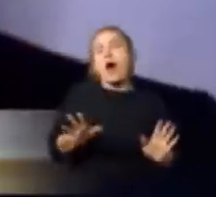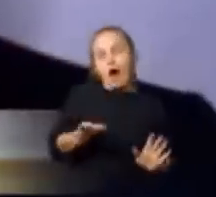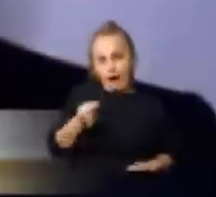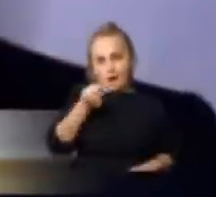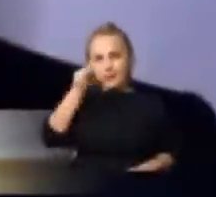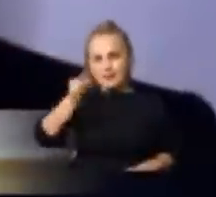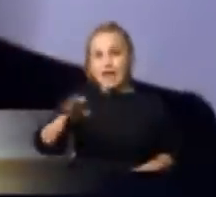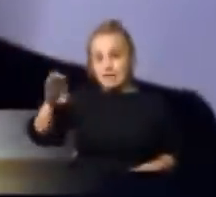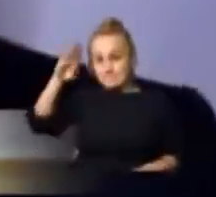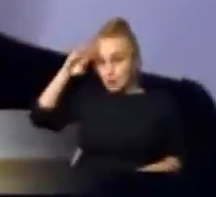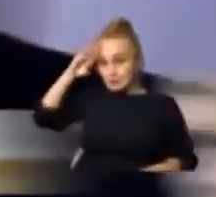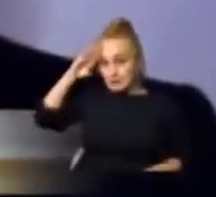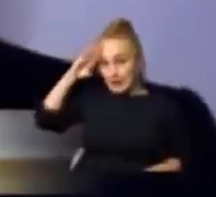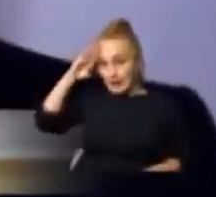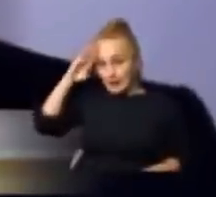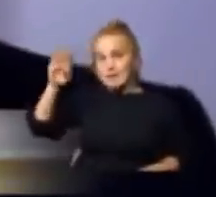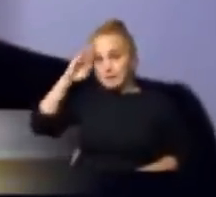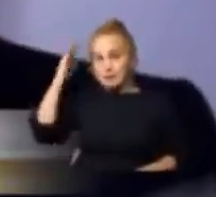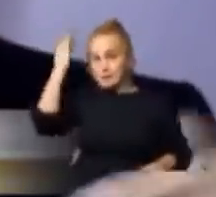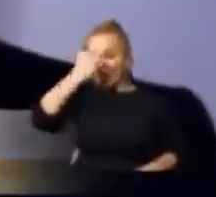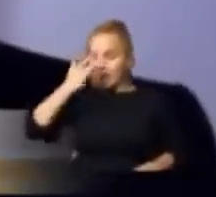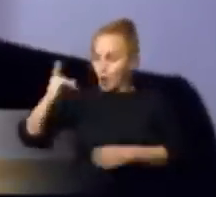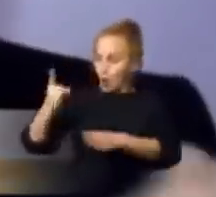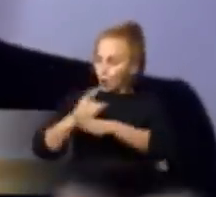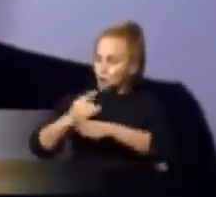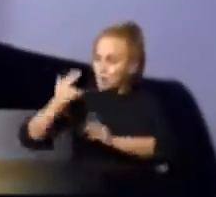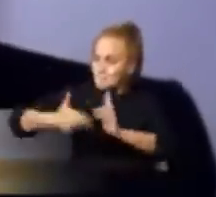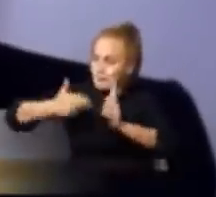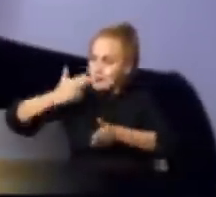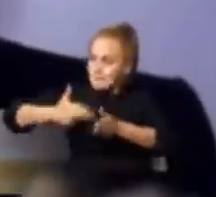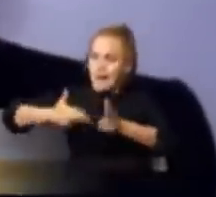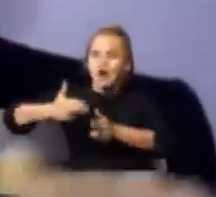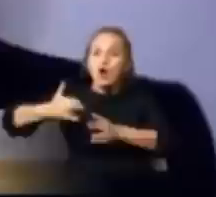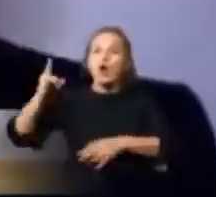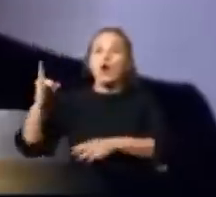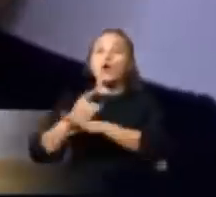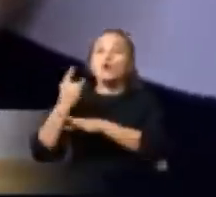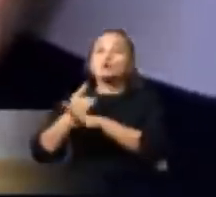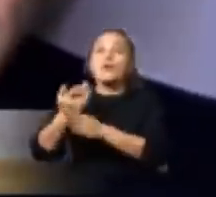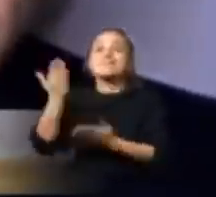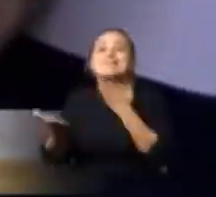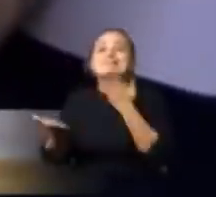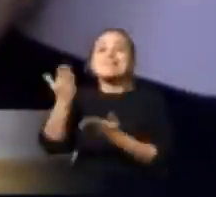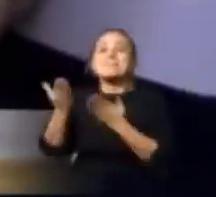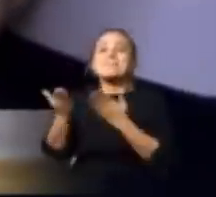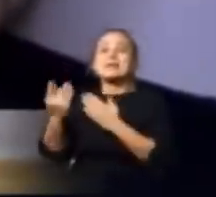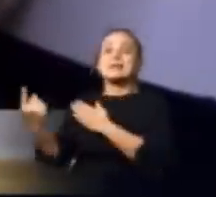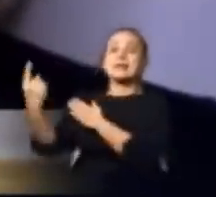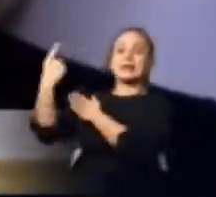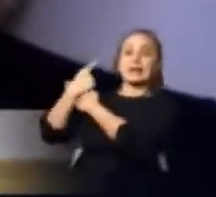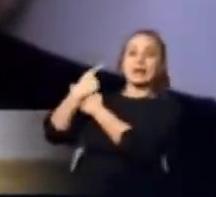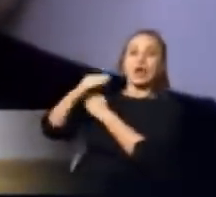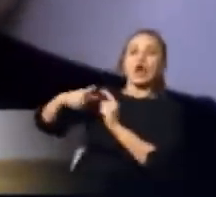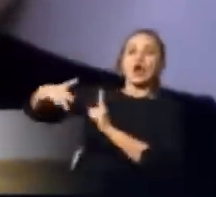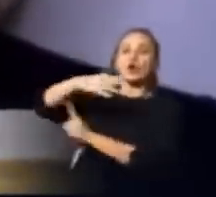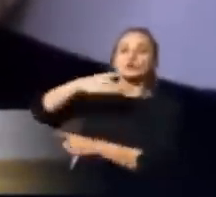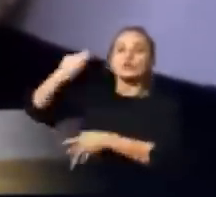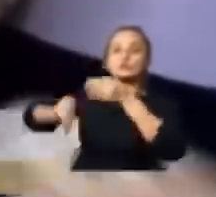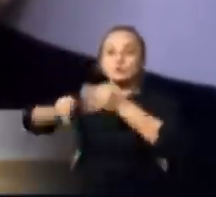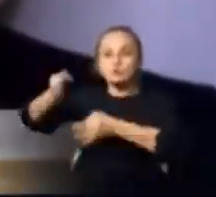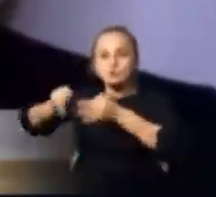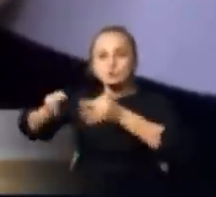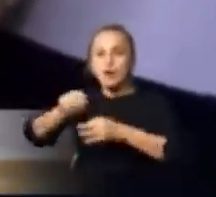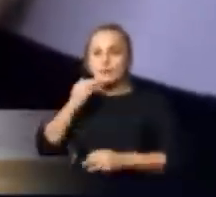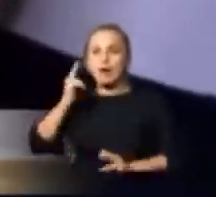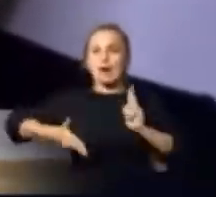que los miembros de la fuerza pública, si usan sus armas, las tienen que utilizar sometidas al ordenamiento jurídico colombiano. No